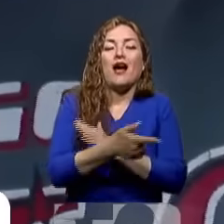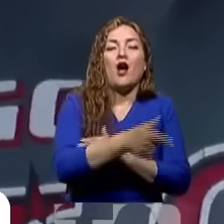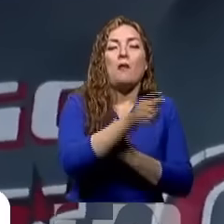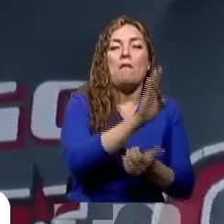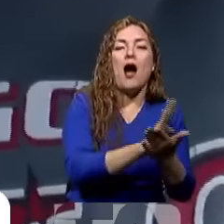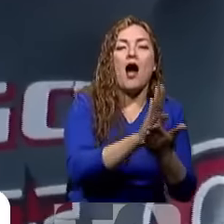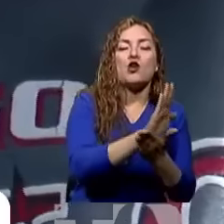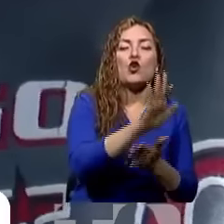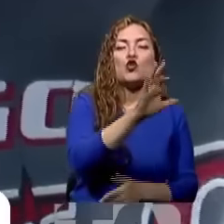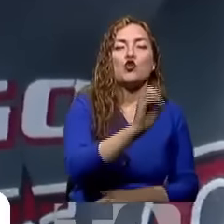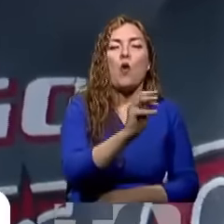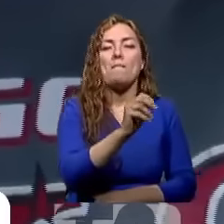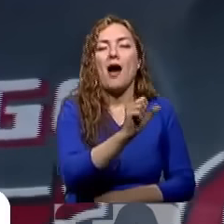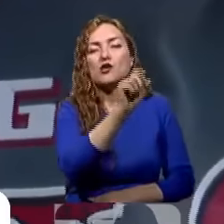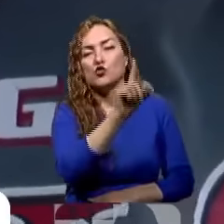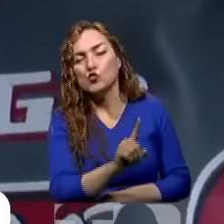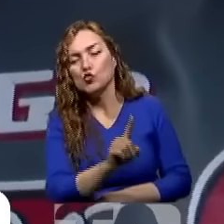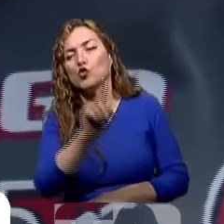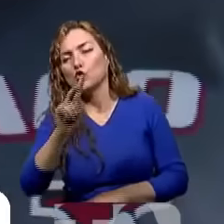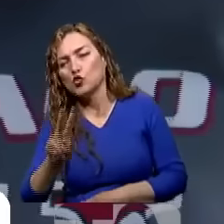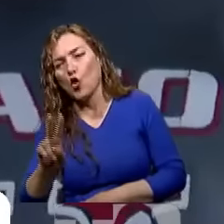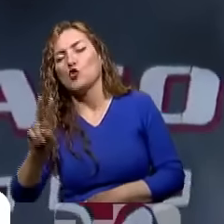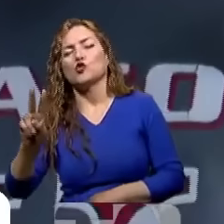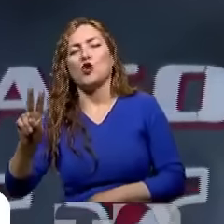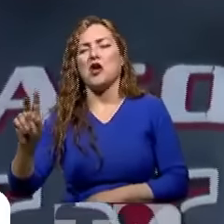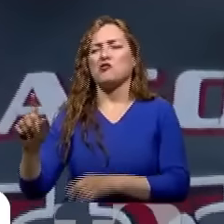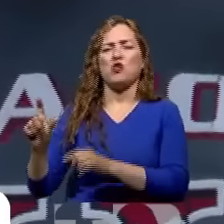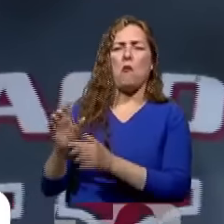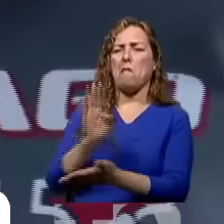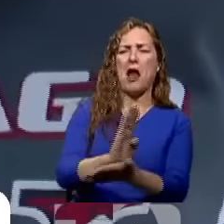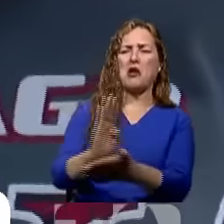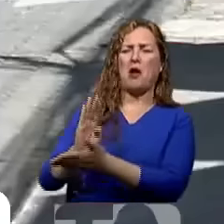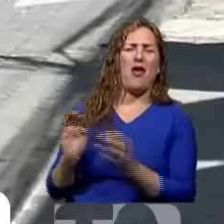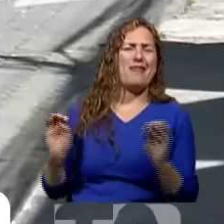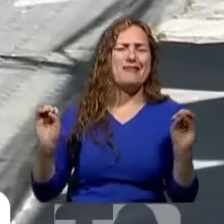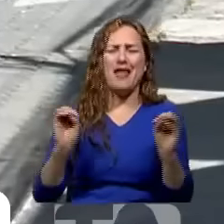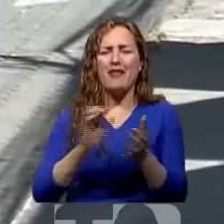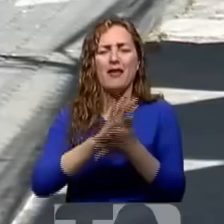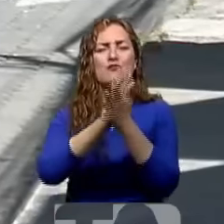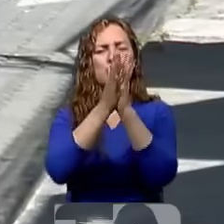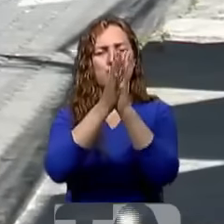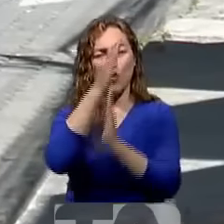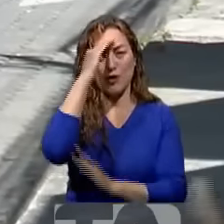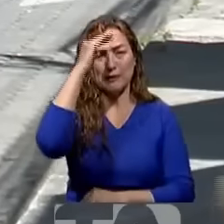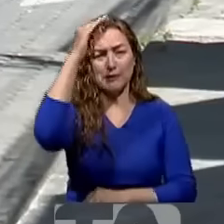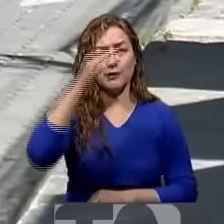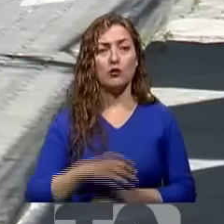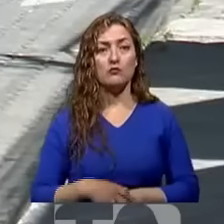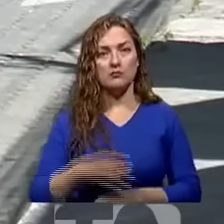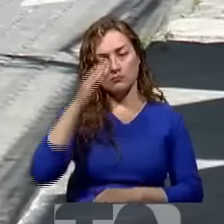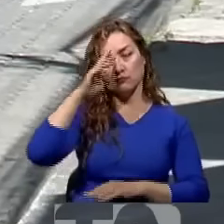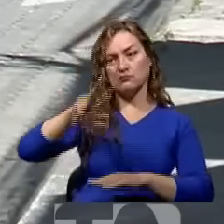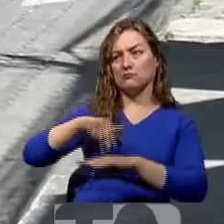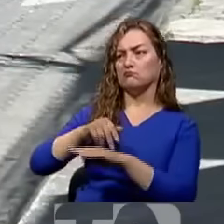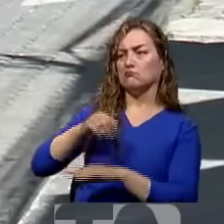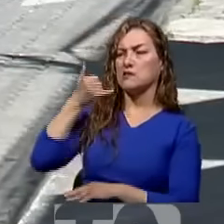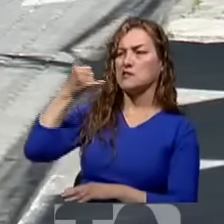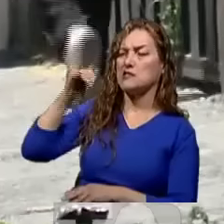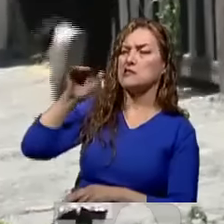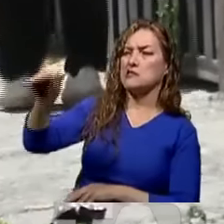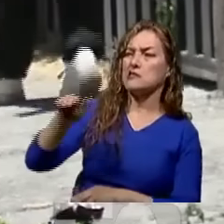Tomás 2, ni Padre Inocencio, ni Venecia, ninguno. Somos aislados de la policía. Pese a nuestros intentos por contactar a la Policía Nacional del